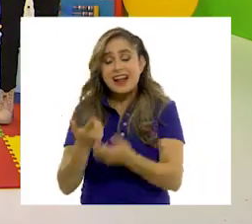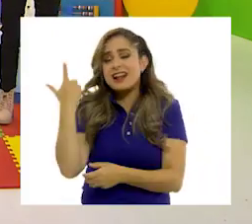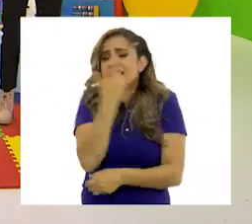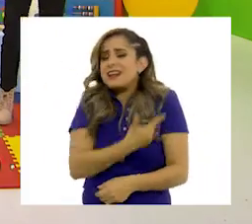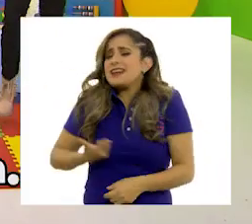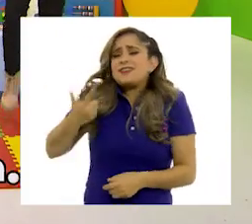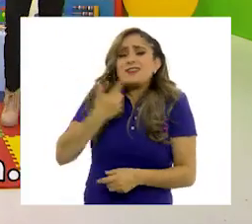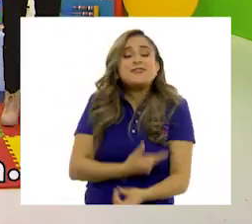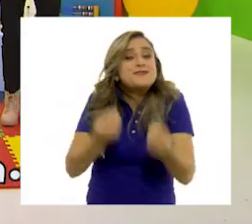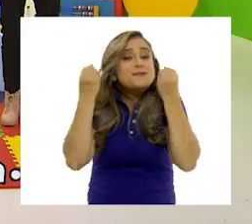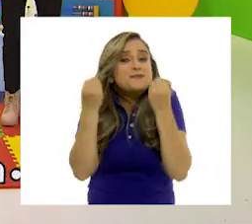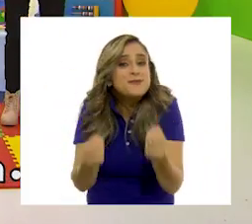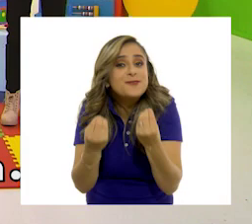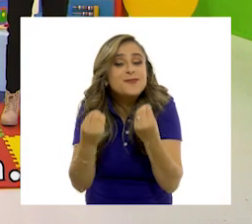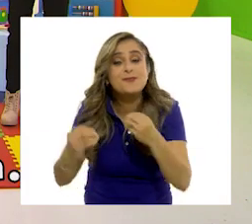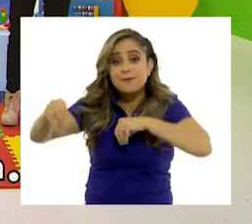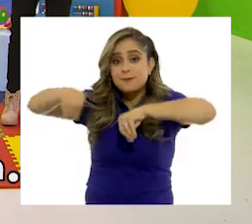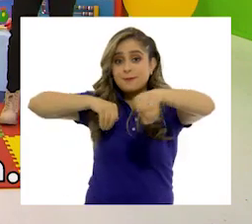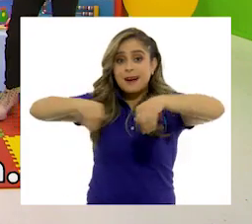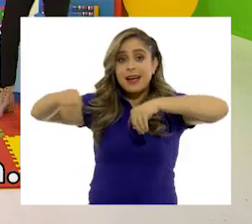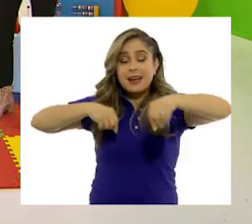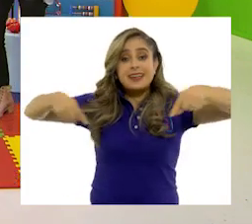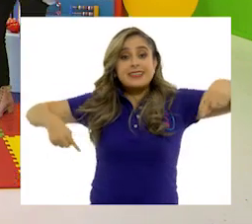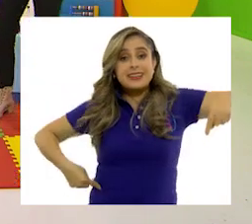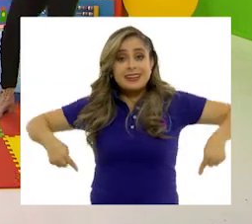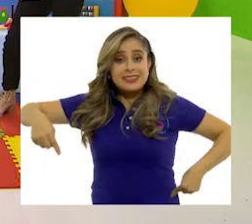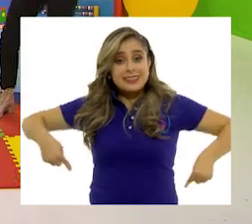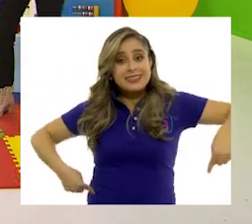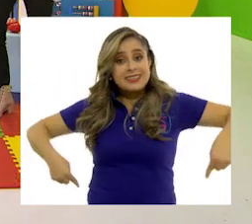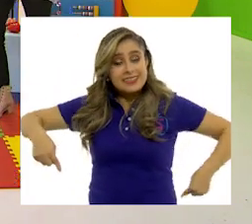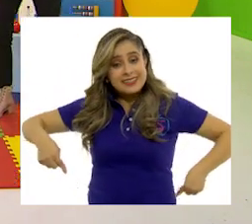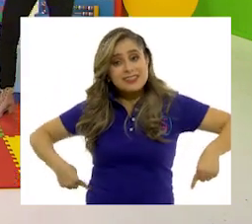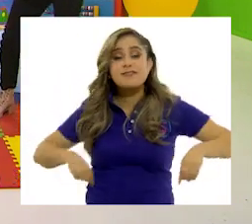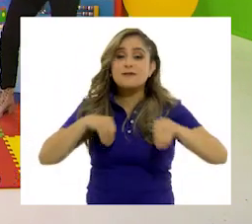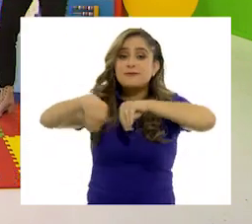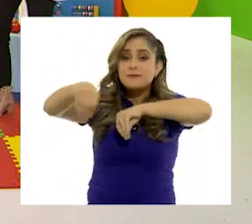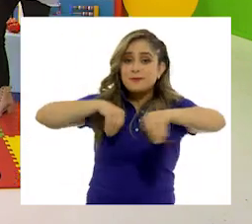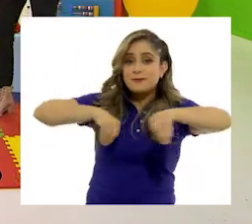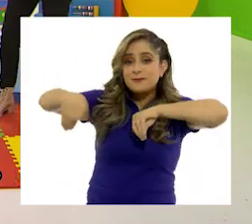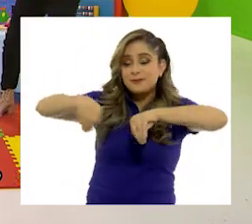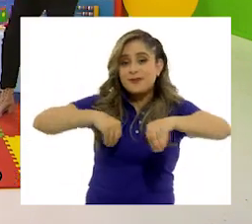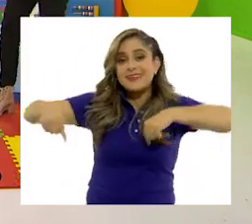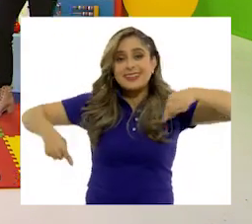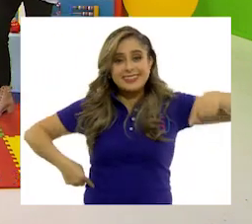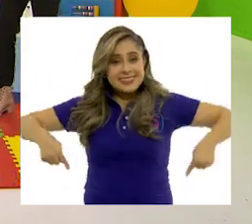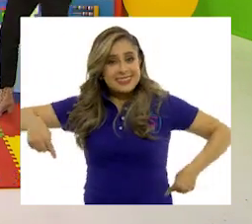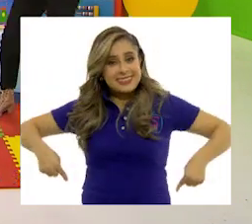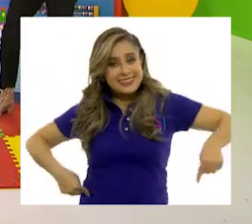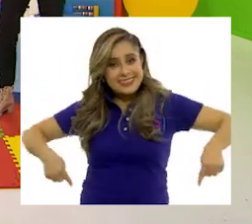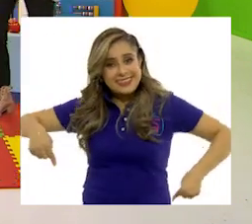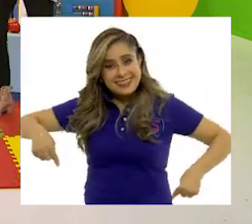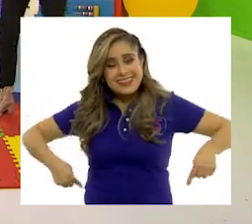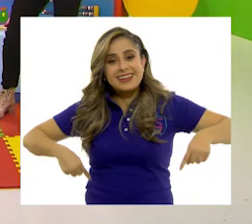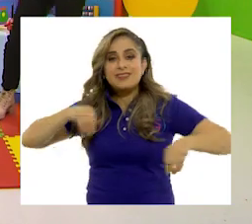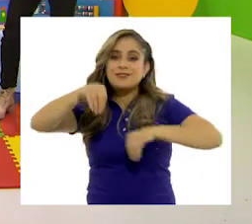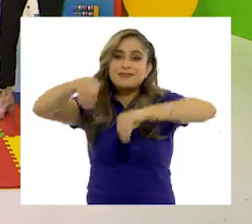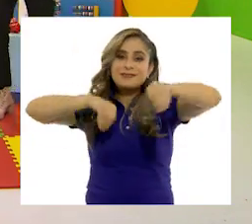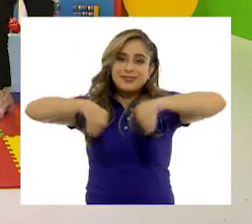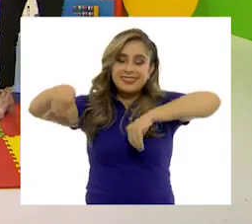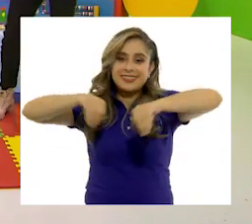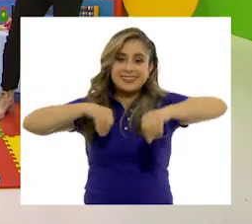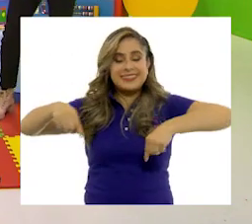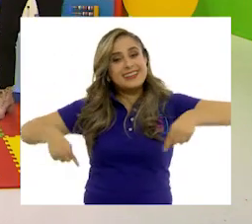gusta tanto que mueve la cintura. Así, así, así, la cintura mueve así. Así,